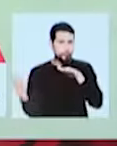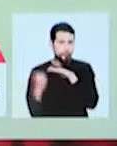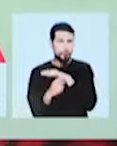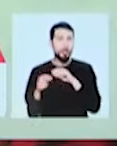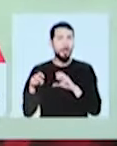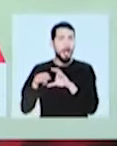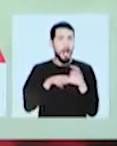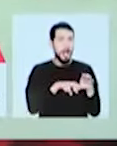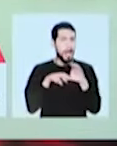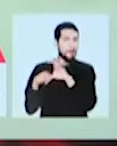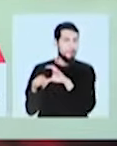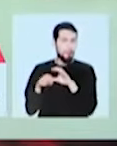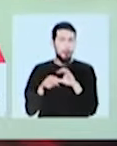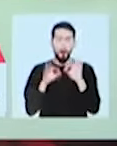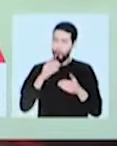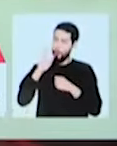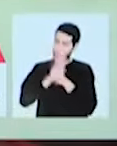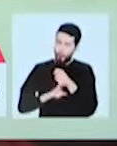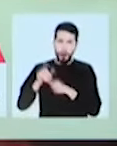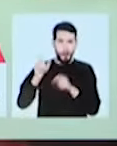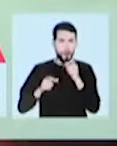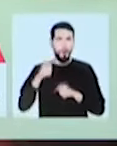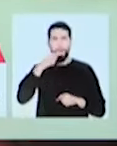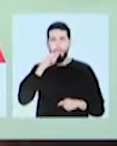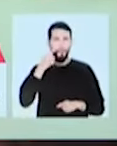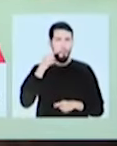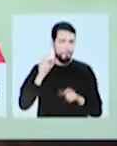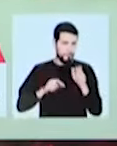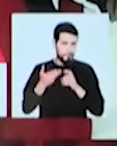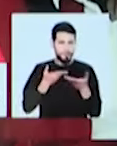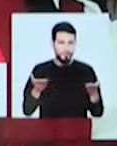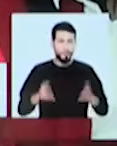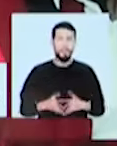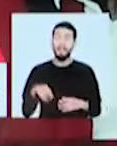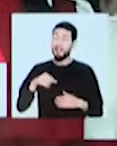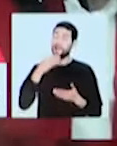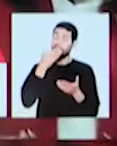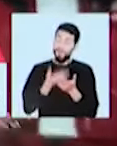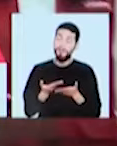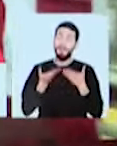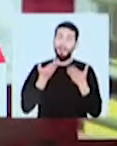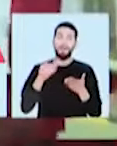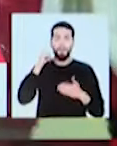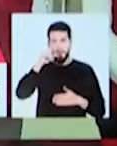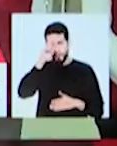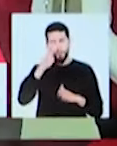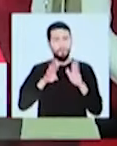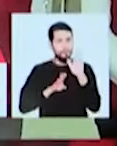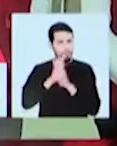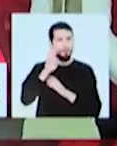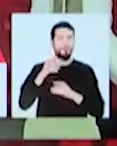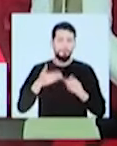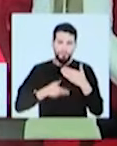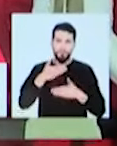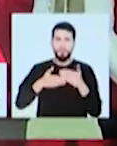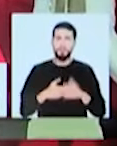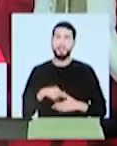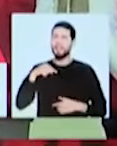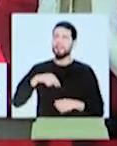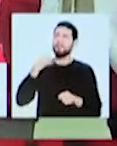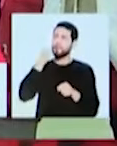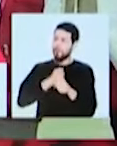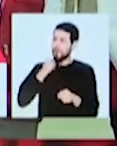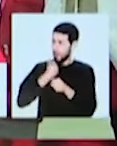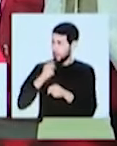vistes, ¿correcto? Para el Perú las prioridades son alimentación y seguridad ciudadana. Entonces cuando yo la veo con un